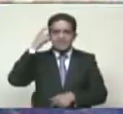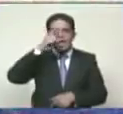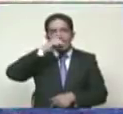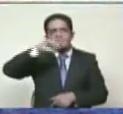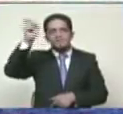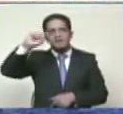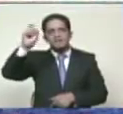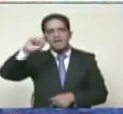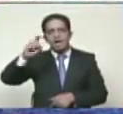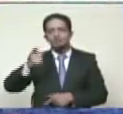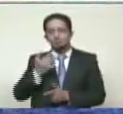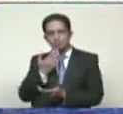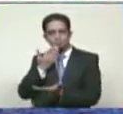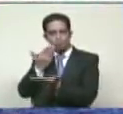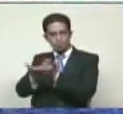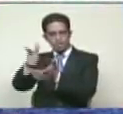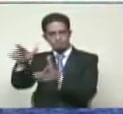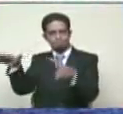las oposiciones.